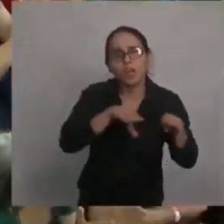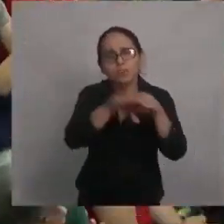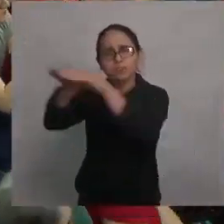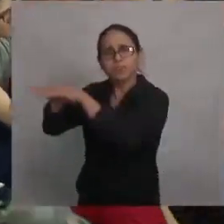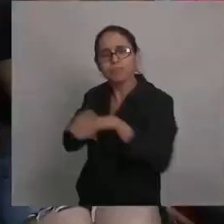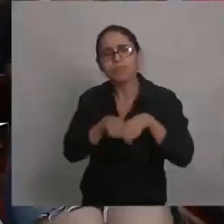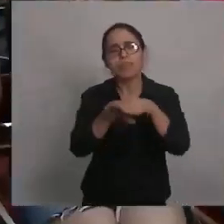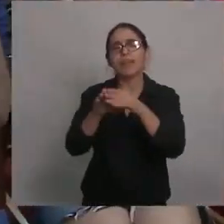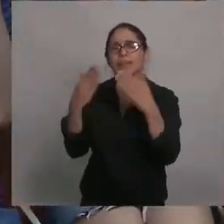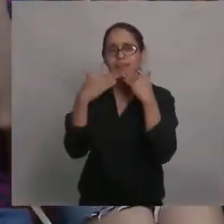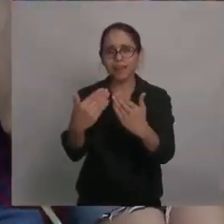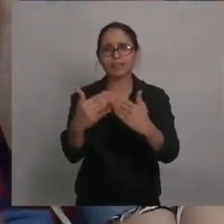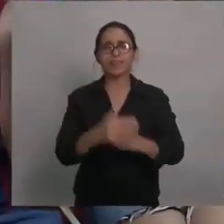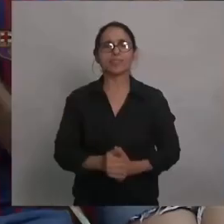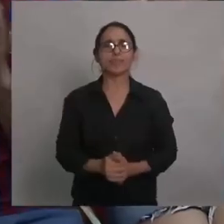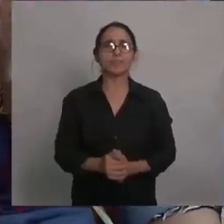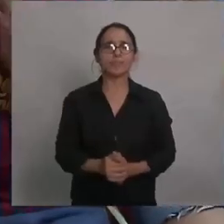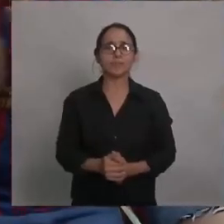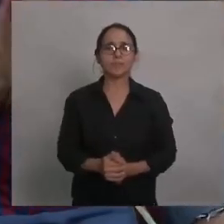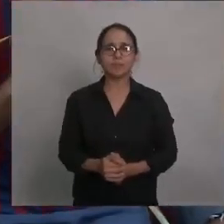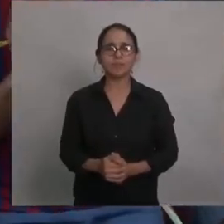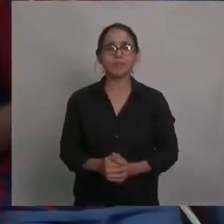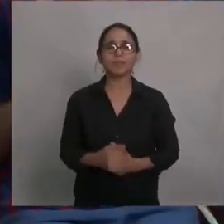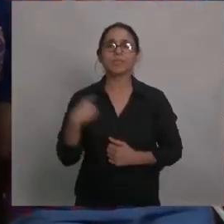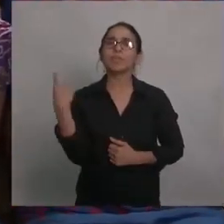sostener la vida también desde ahí.